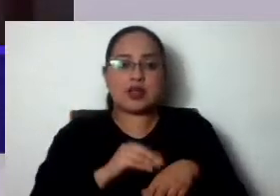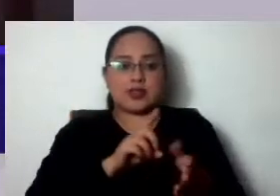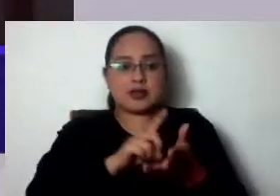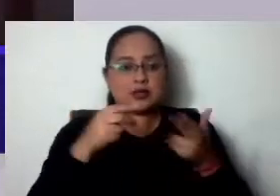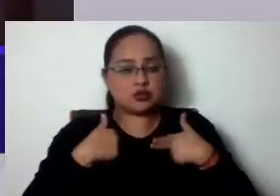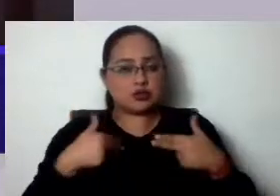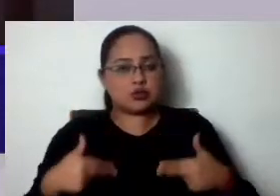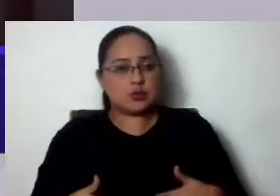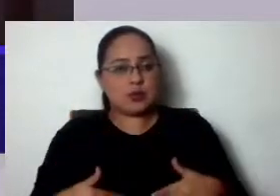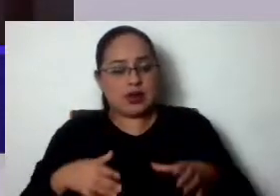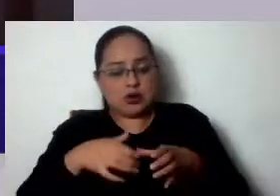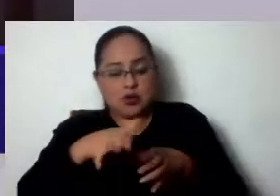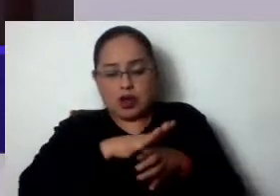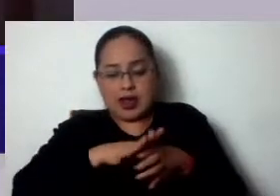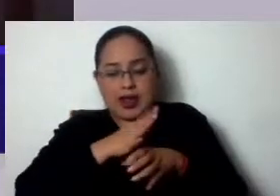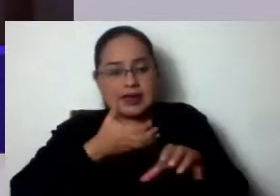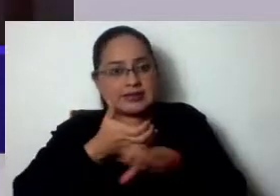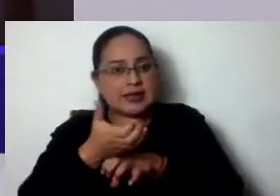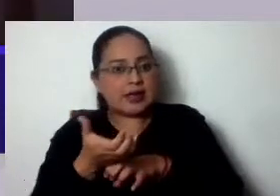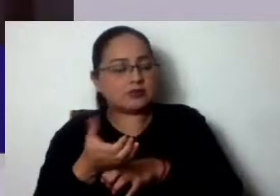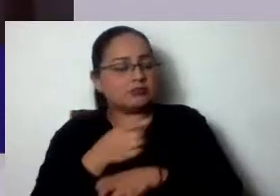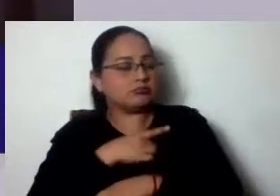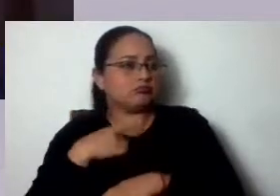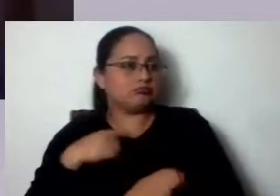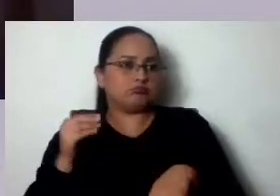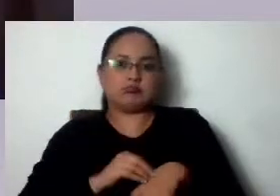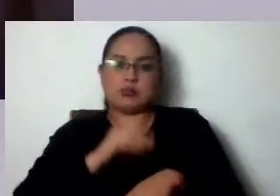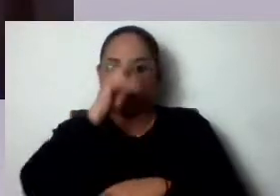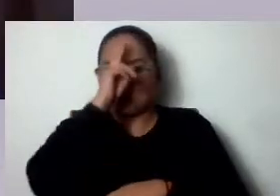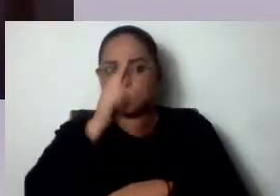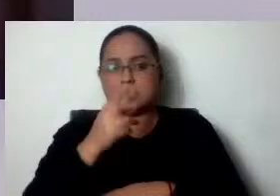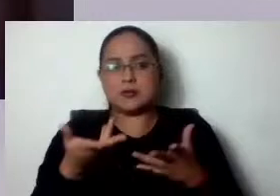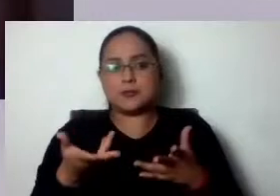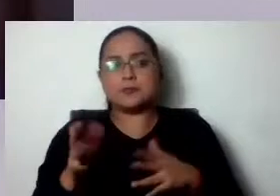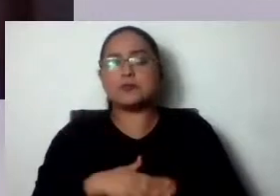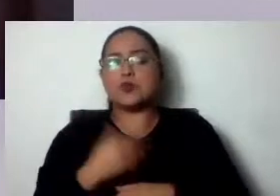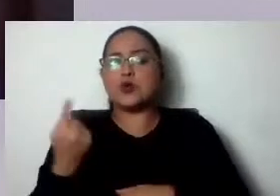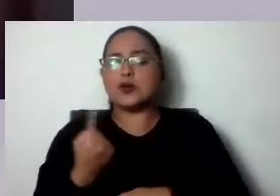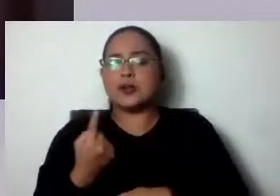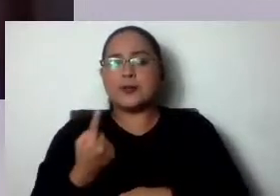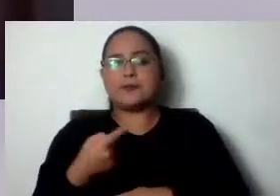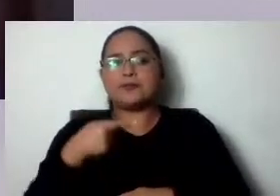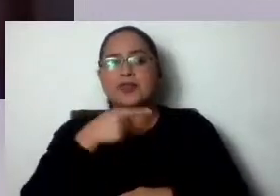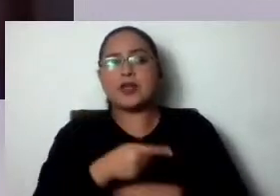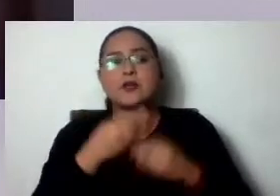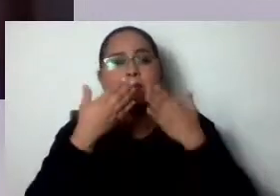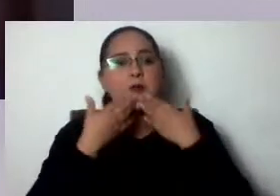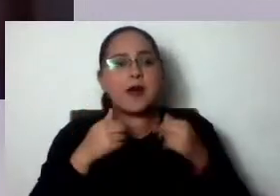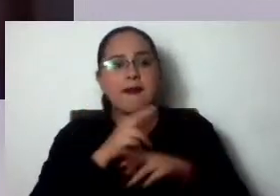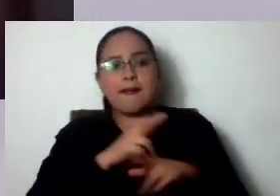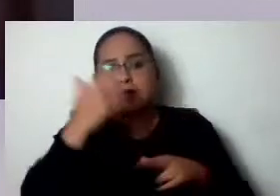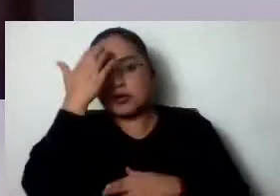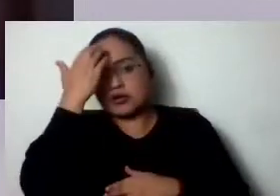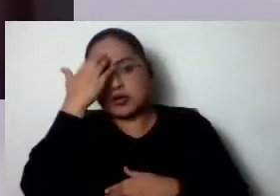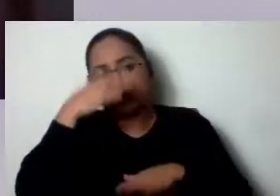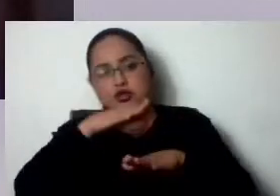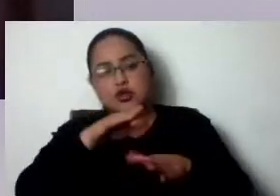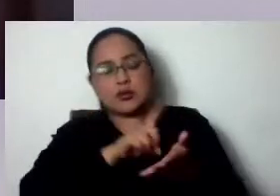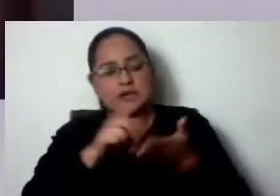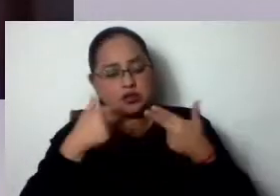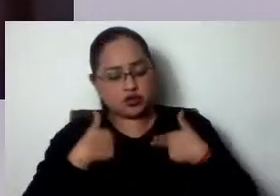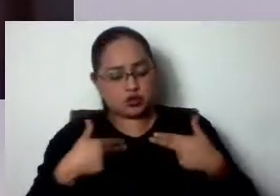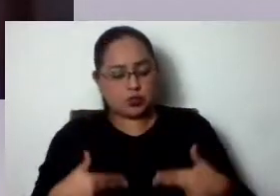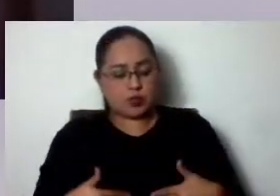humanos a nivel local esta prohibición impedía el reconocimiento o creación de derechos humanos